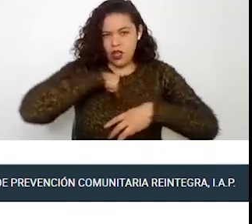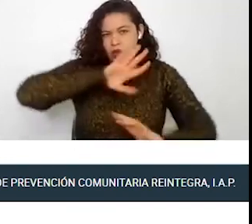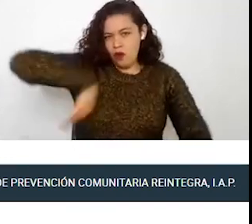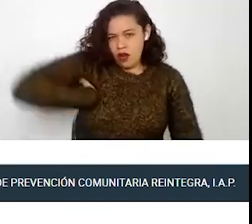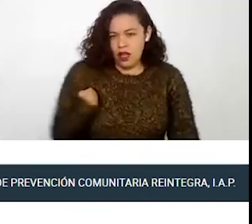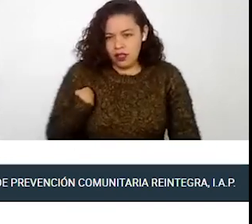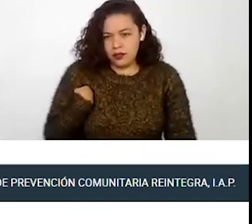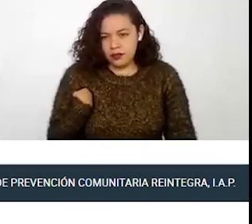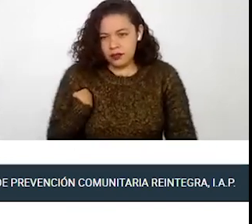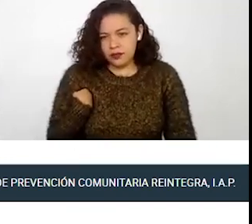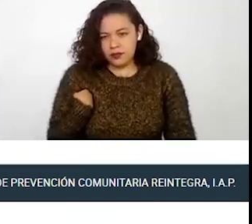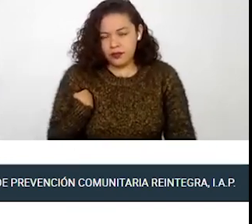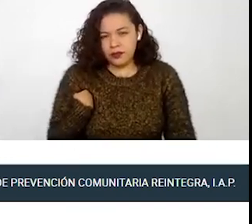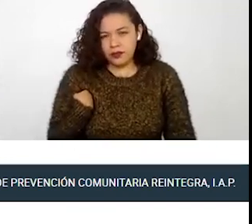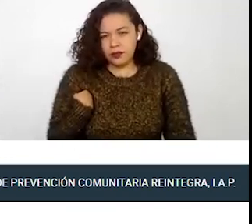y